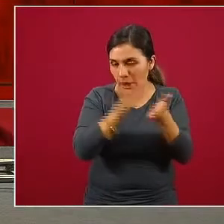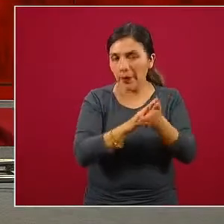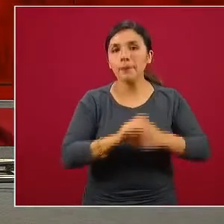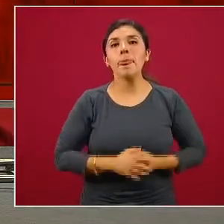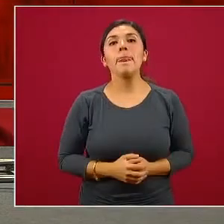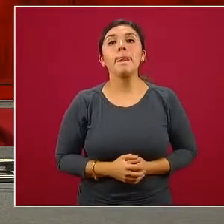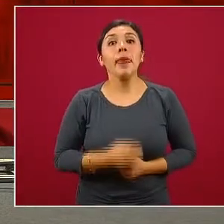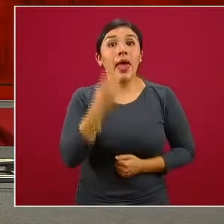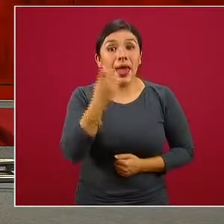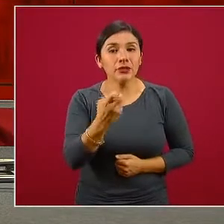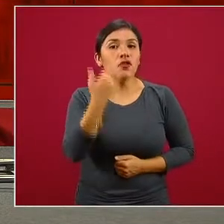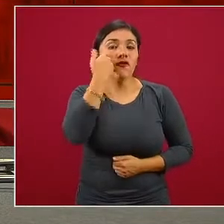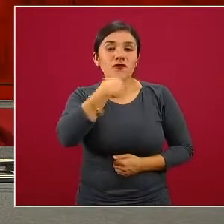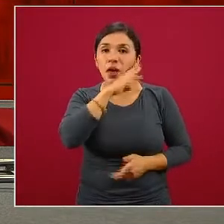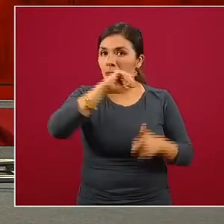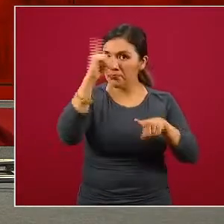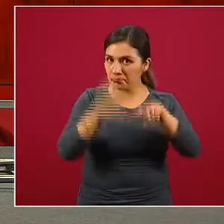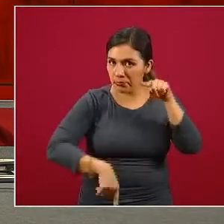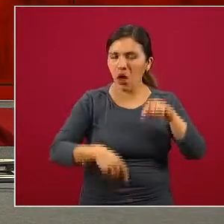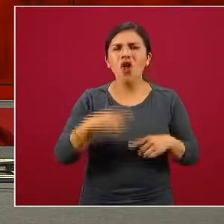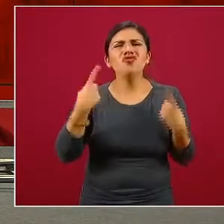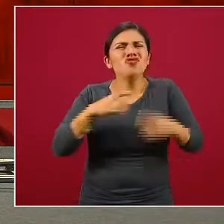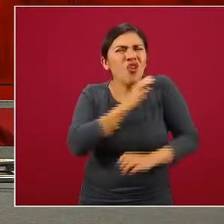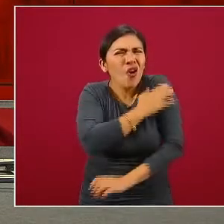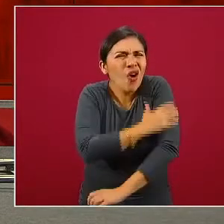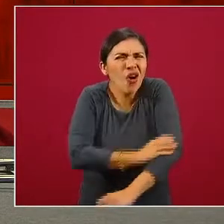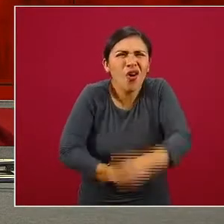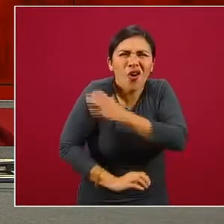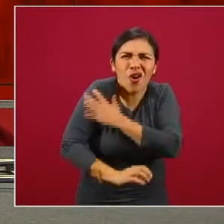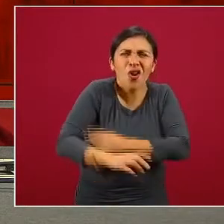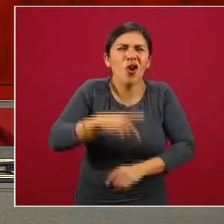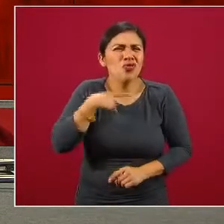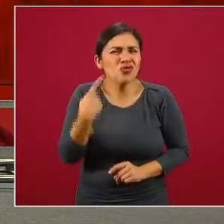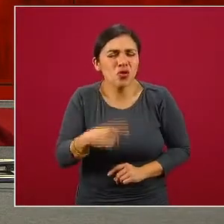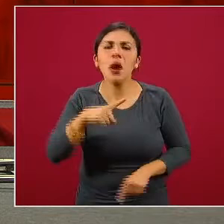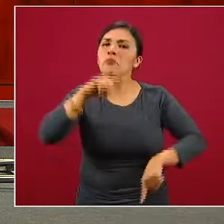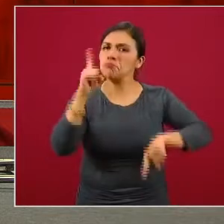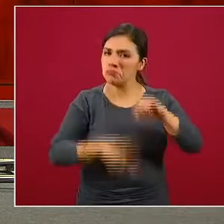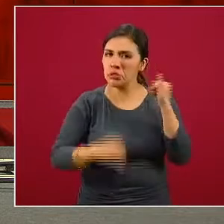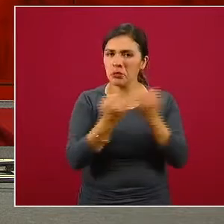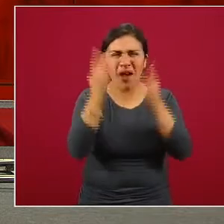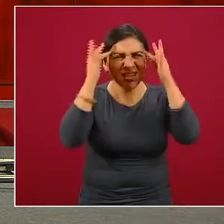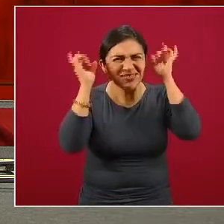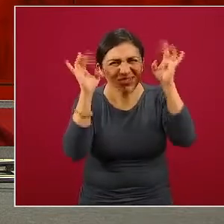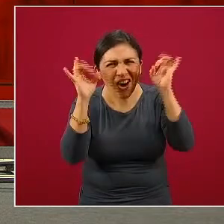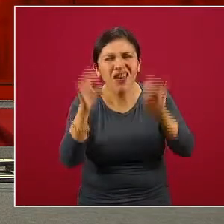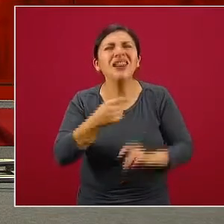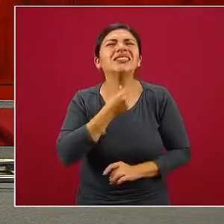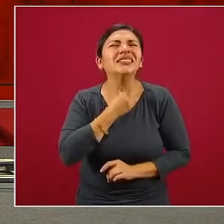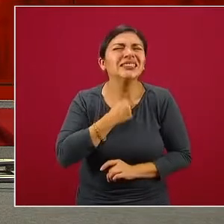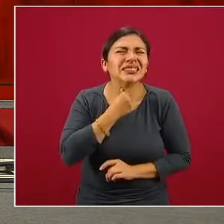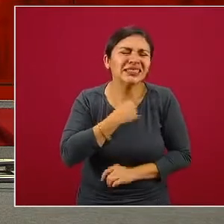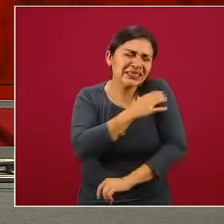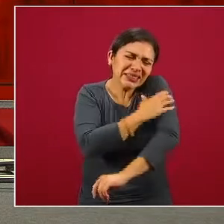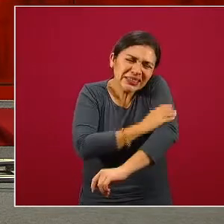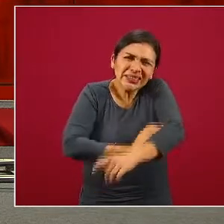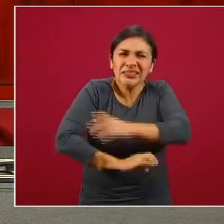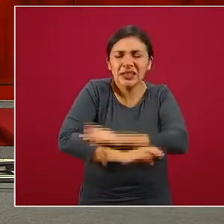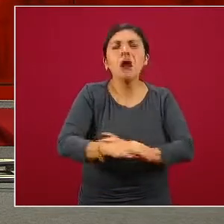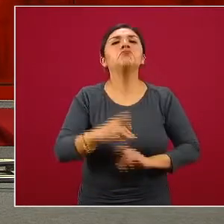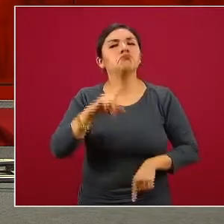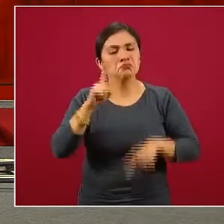Y esto le quitará la fiebre, le quitará el dolor también. Generalmente este medicamento quita el dolor, dolor de cabeza, dolor de garganta, dolor de músculos y